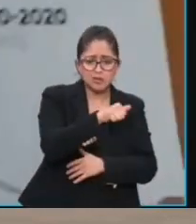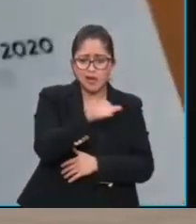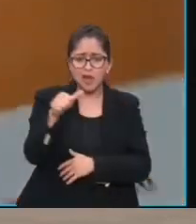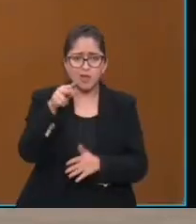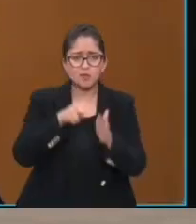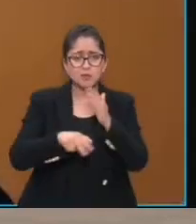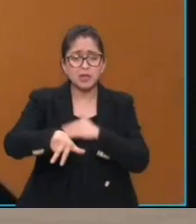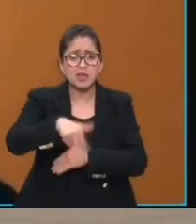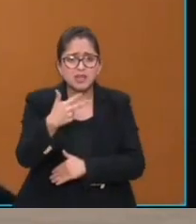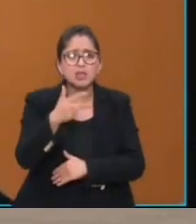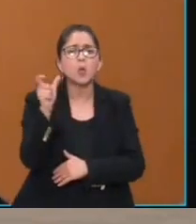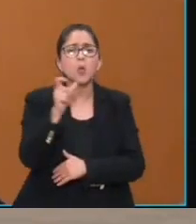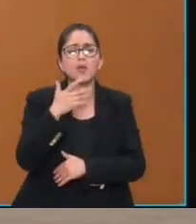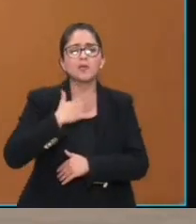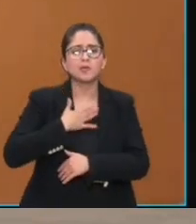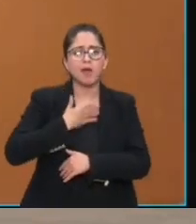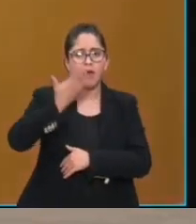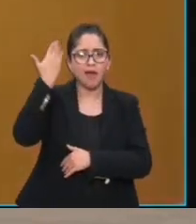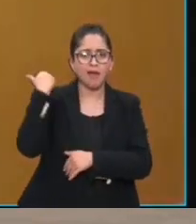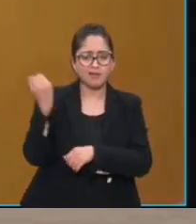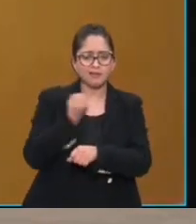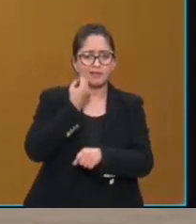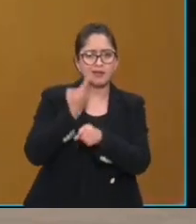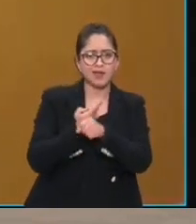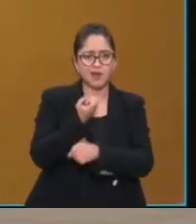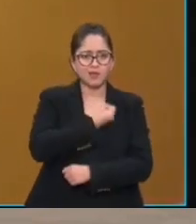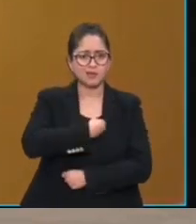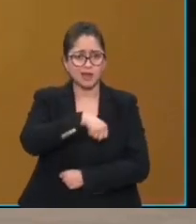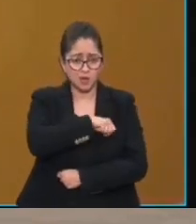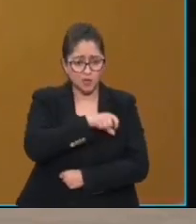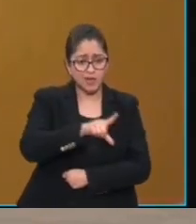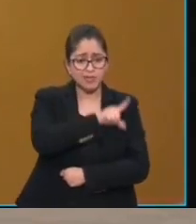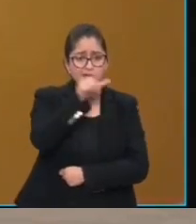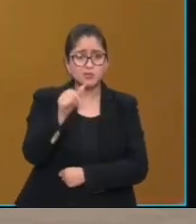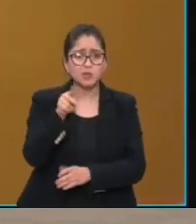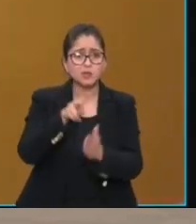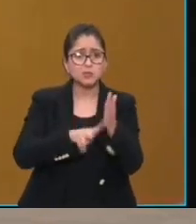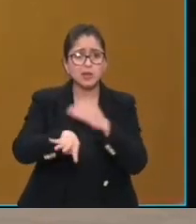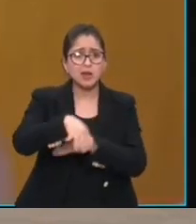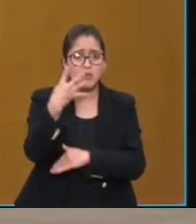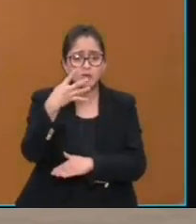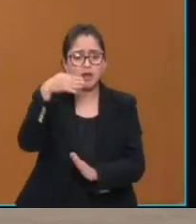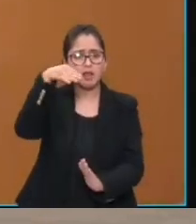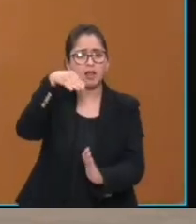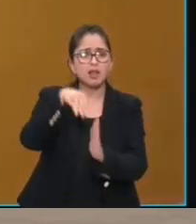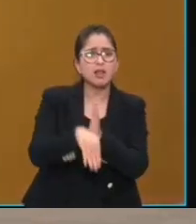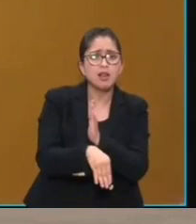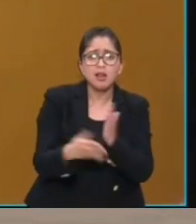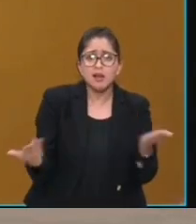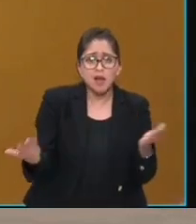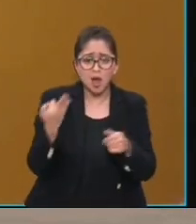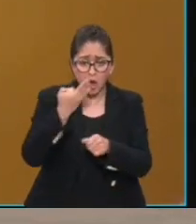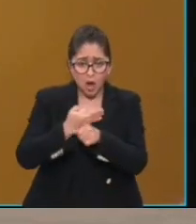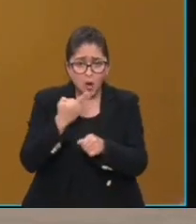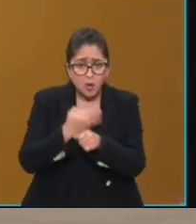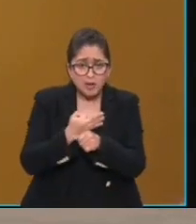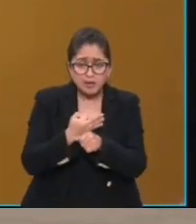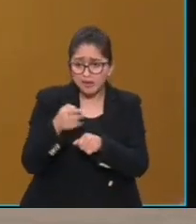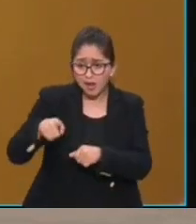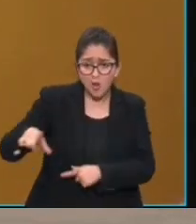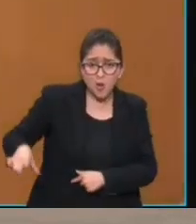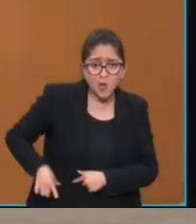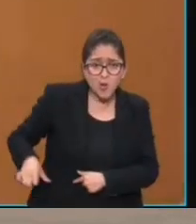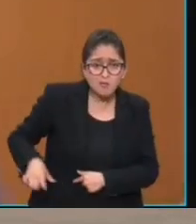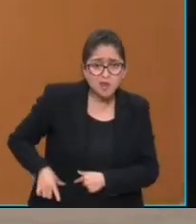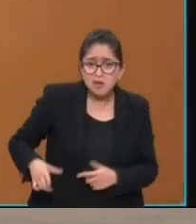por cierto, cuando yo fui secretario de Salud. A partir del 2014 hay una disminución que en esta administración, en este